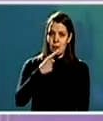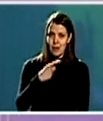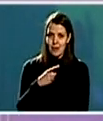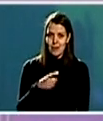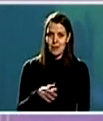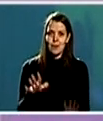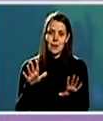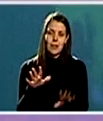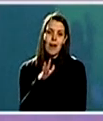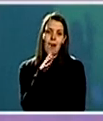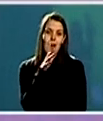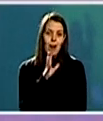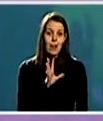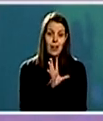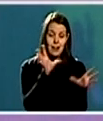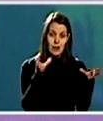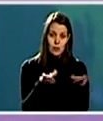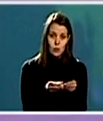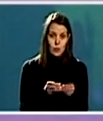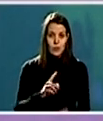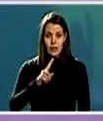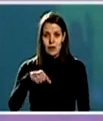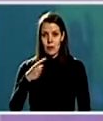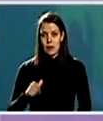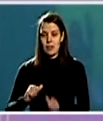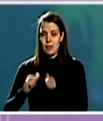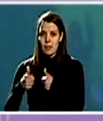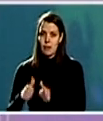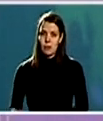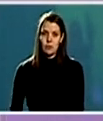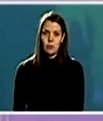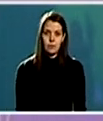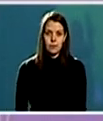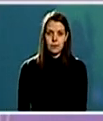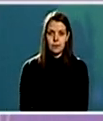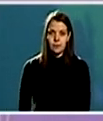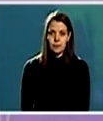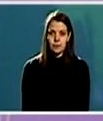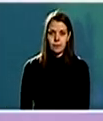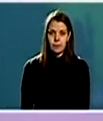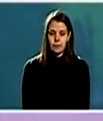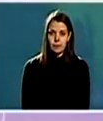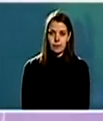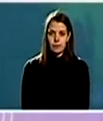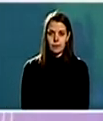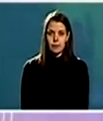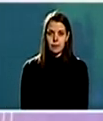noo resume informativo semanal o resto de asuntos vmos no sumario y comenzamos